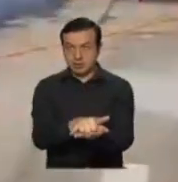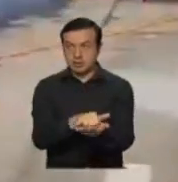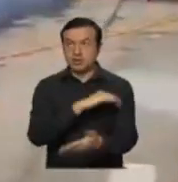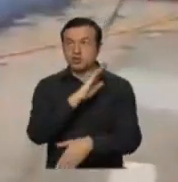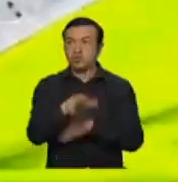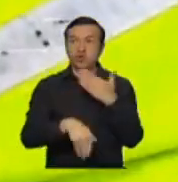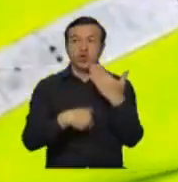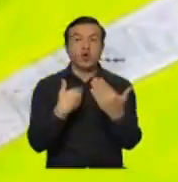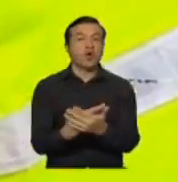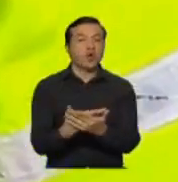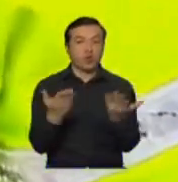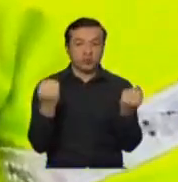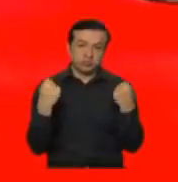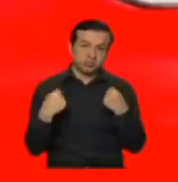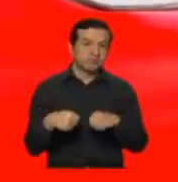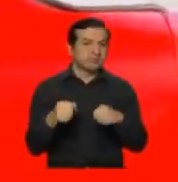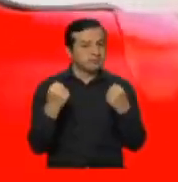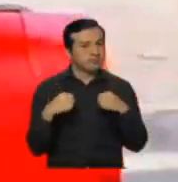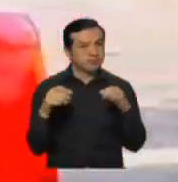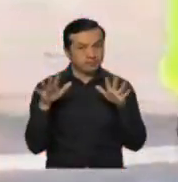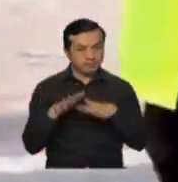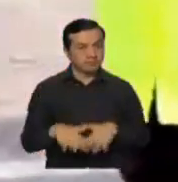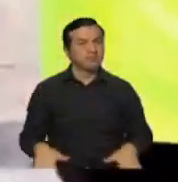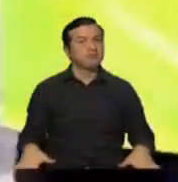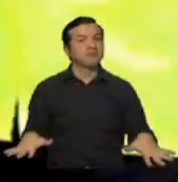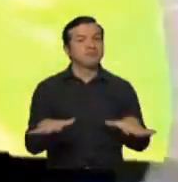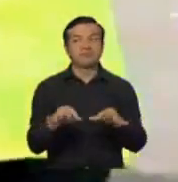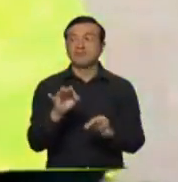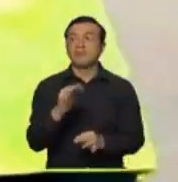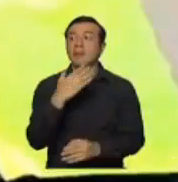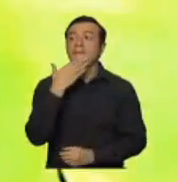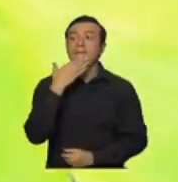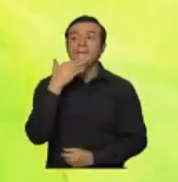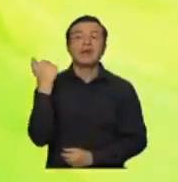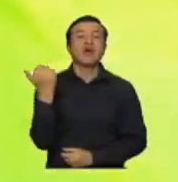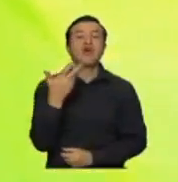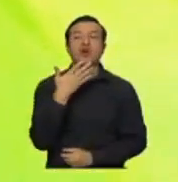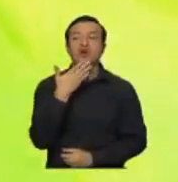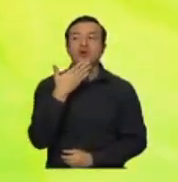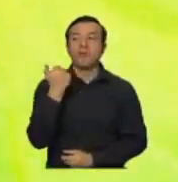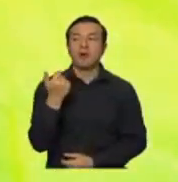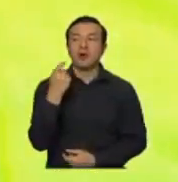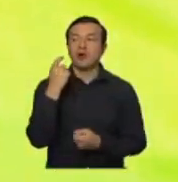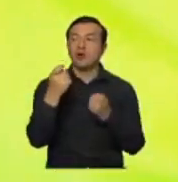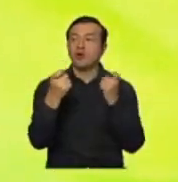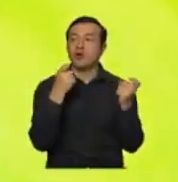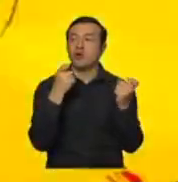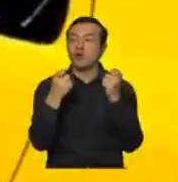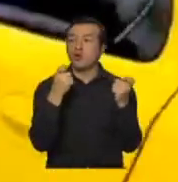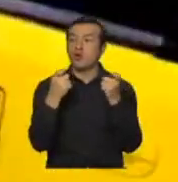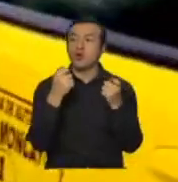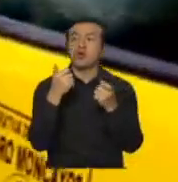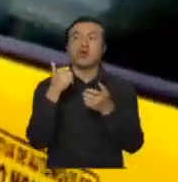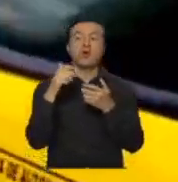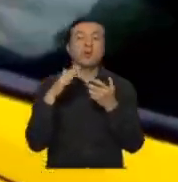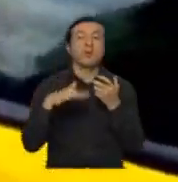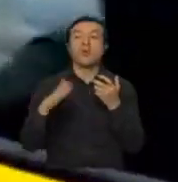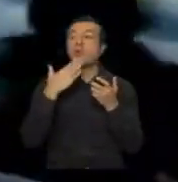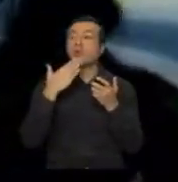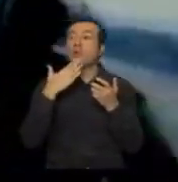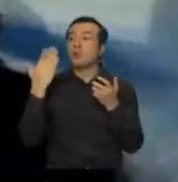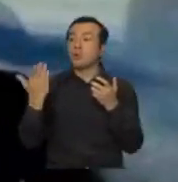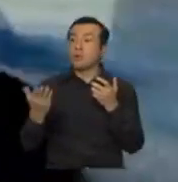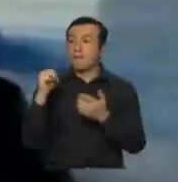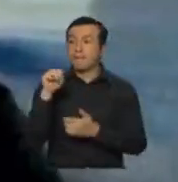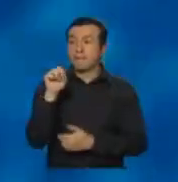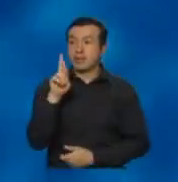todos los recursos que estamos desplegando en el territorio sean más efectivos al control de los vehículos que ingresan tanto a Mira